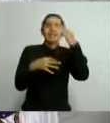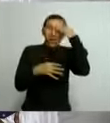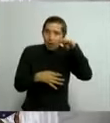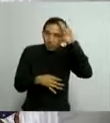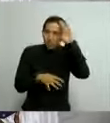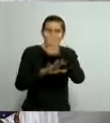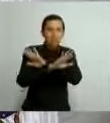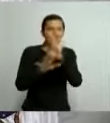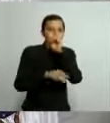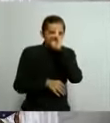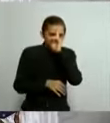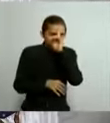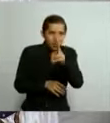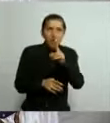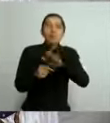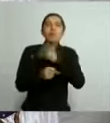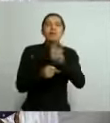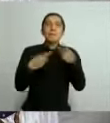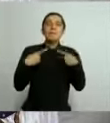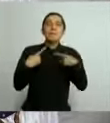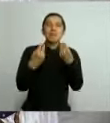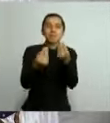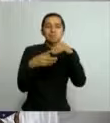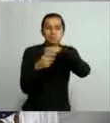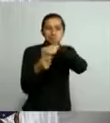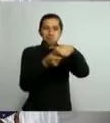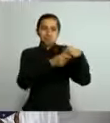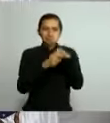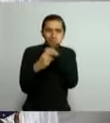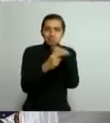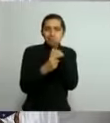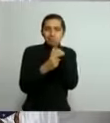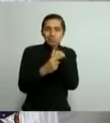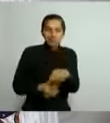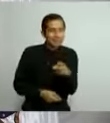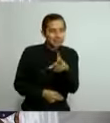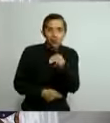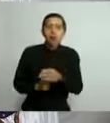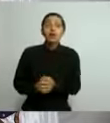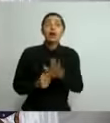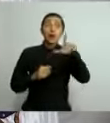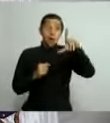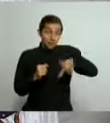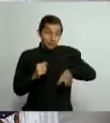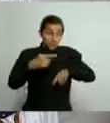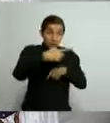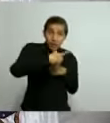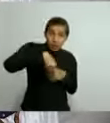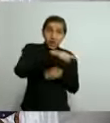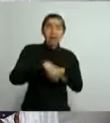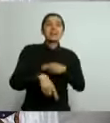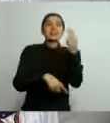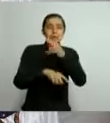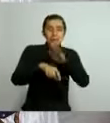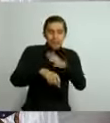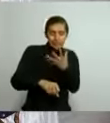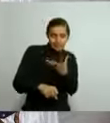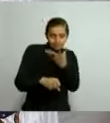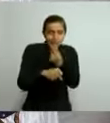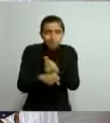impliquen concentración de personas. Además, del lado del gobierno, vamos a reforzar la